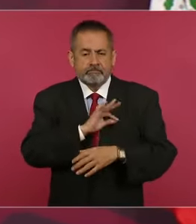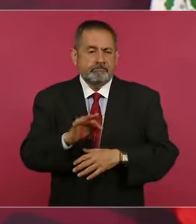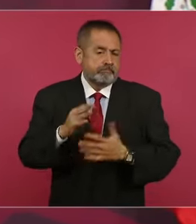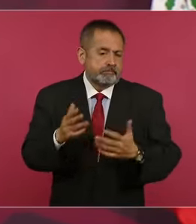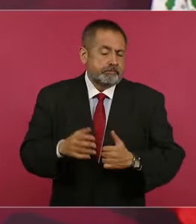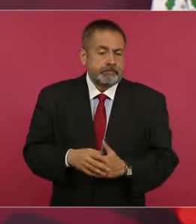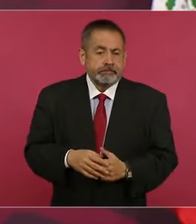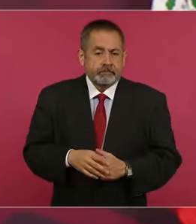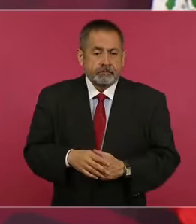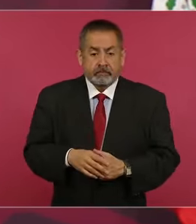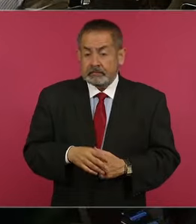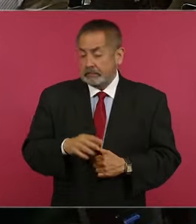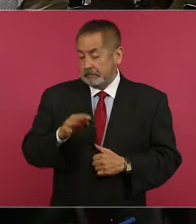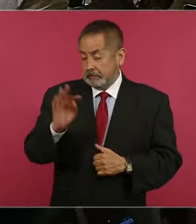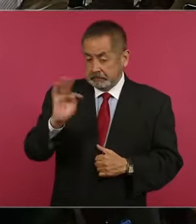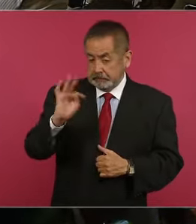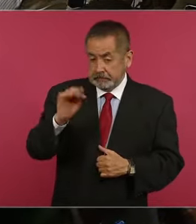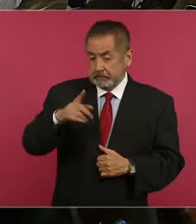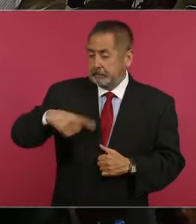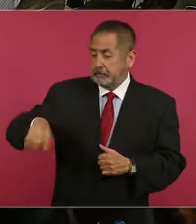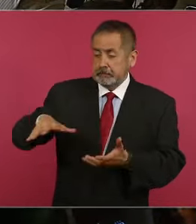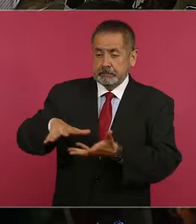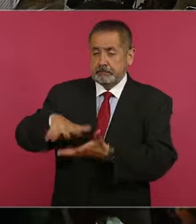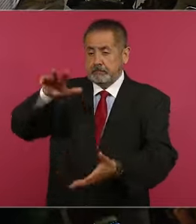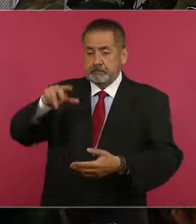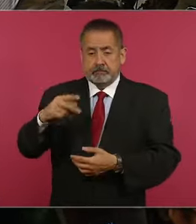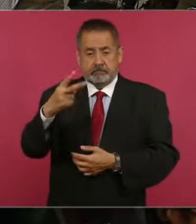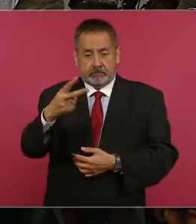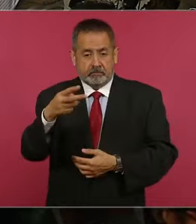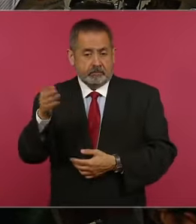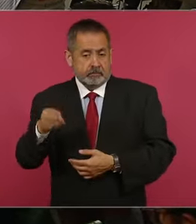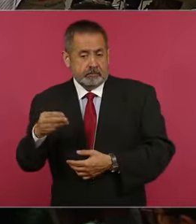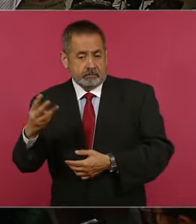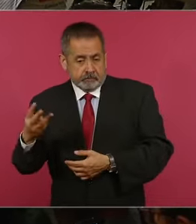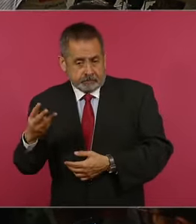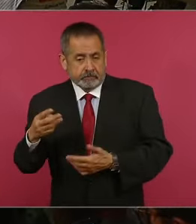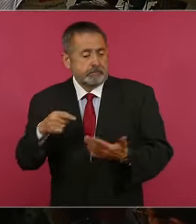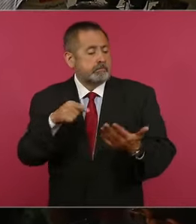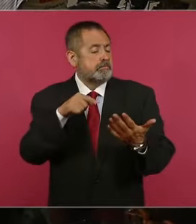Si se logra tener esa mayoría calificada,